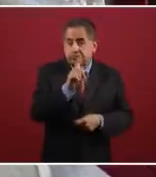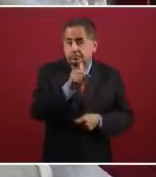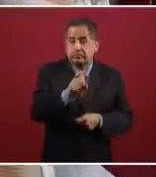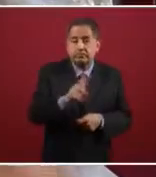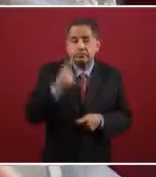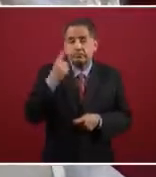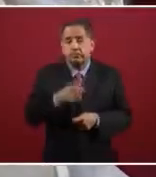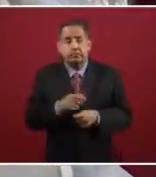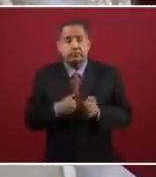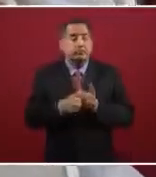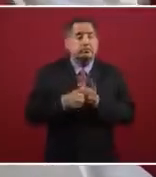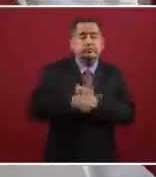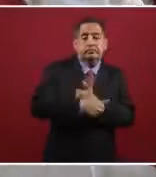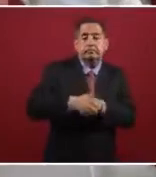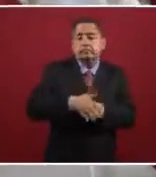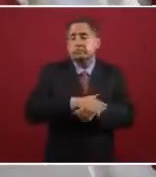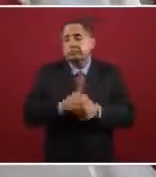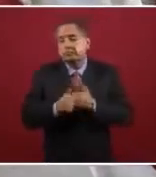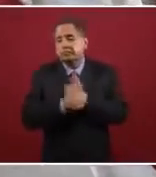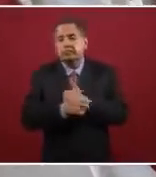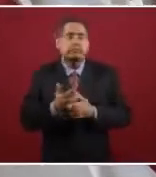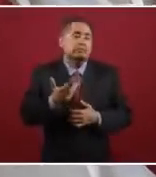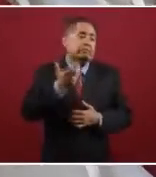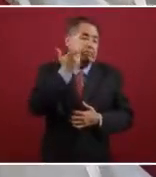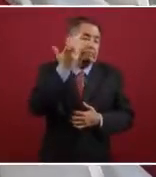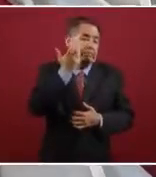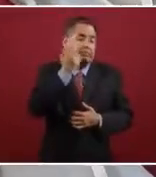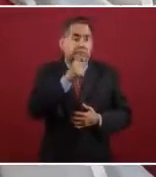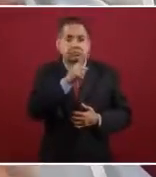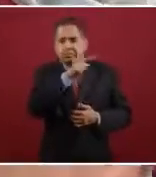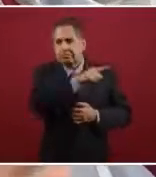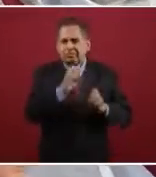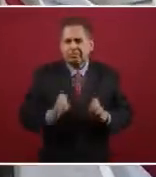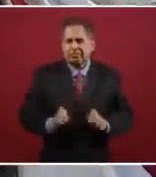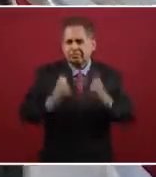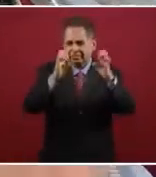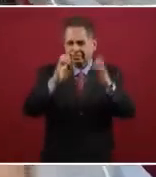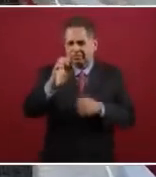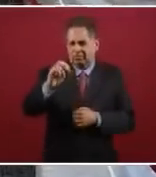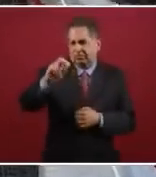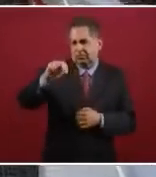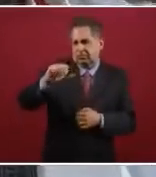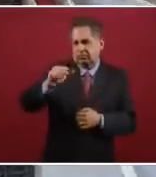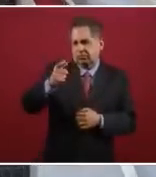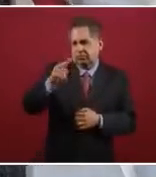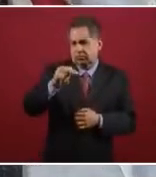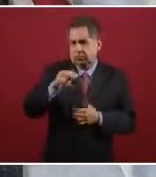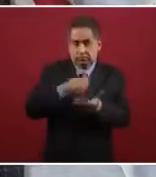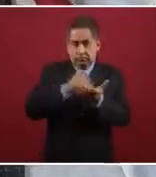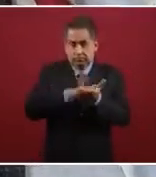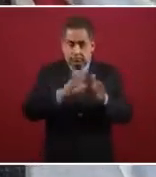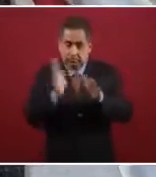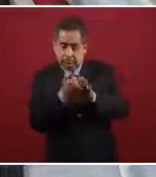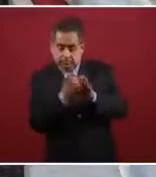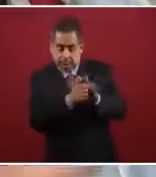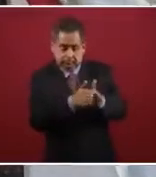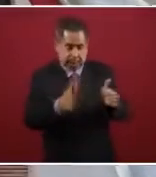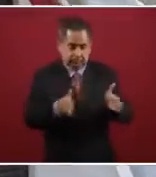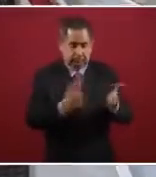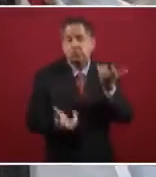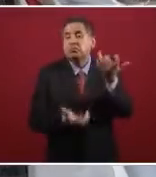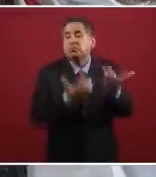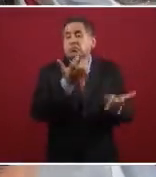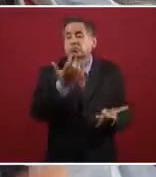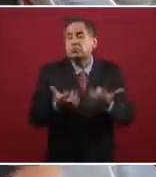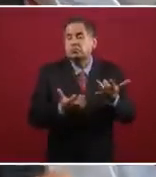todo esto hubo un incendio casualmente en conagua donde estaban todo el papeleo y híjole se